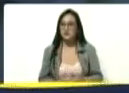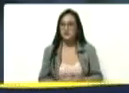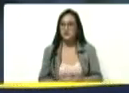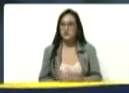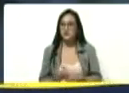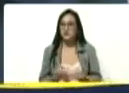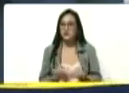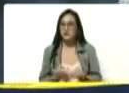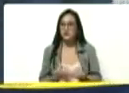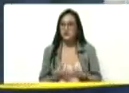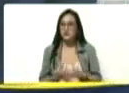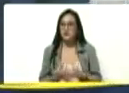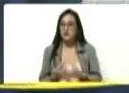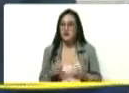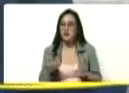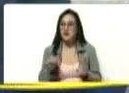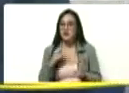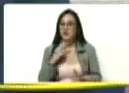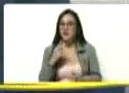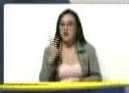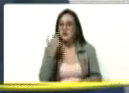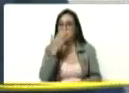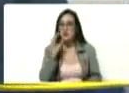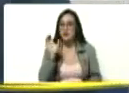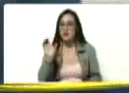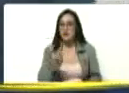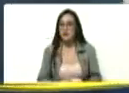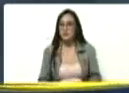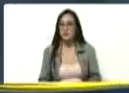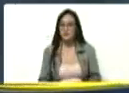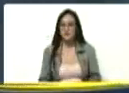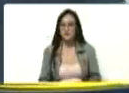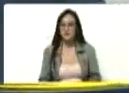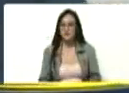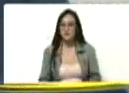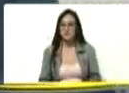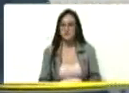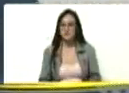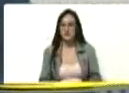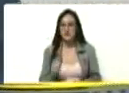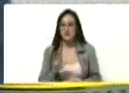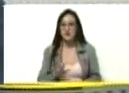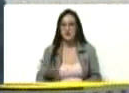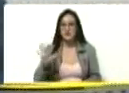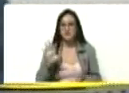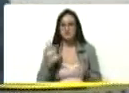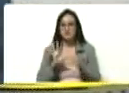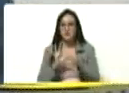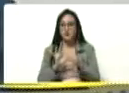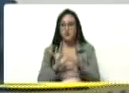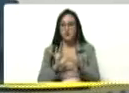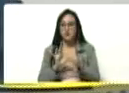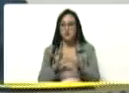que clavó el imperialismo, que clavaron las naciones